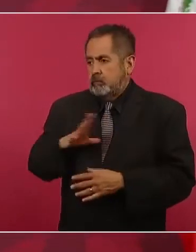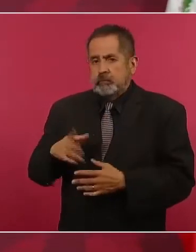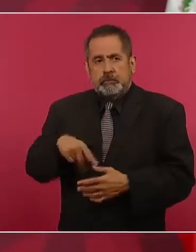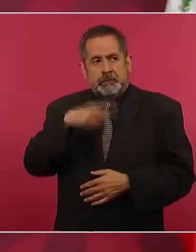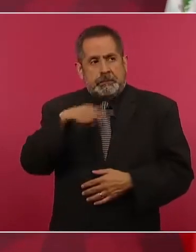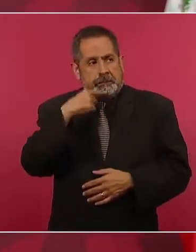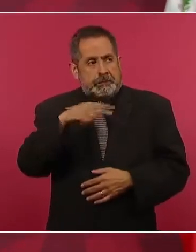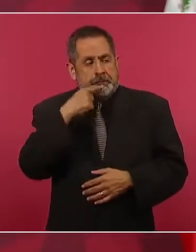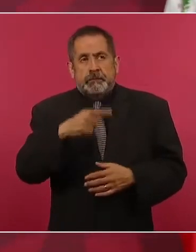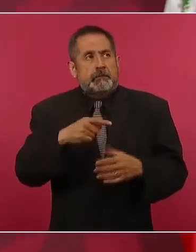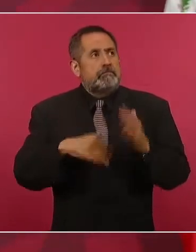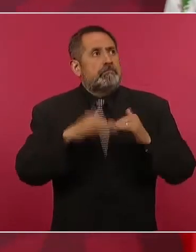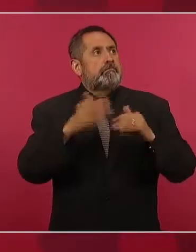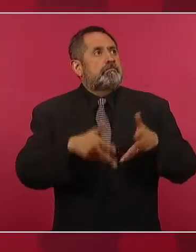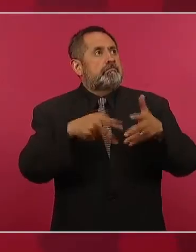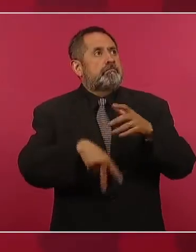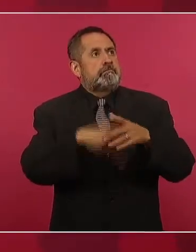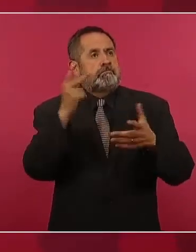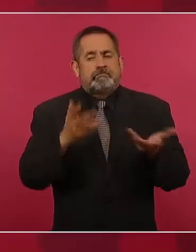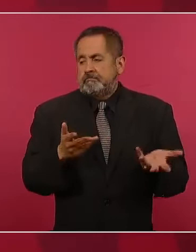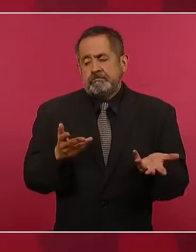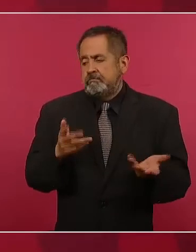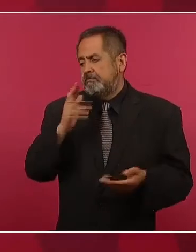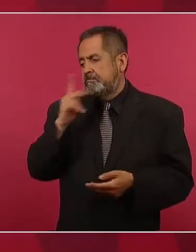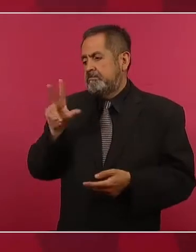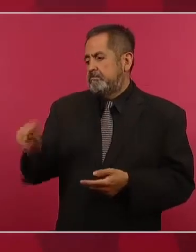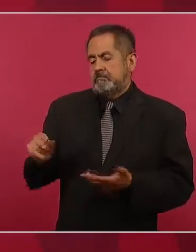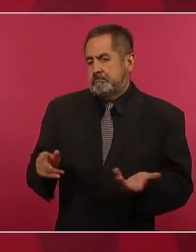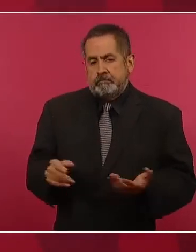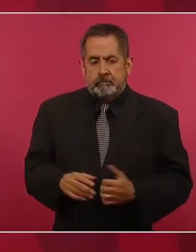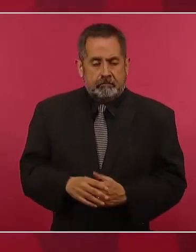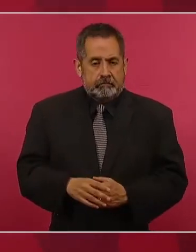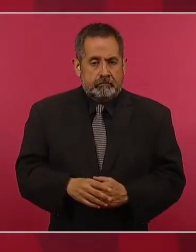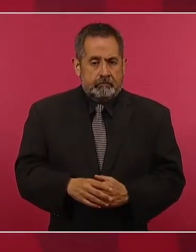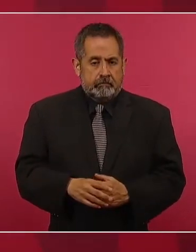y a trabajar a Tlapa.